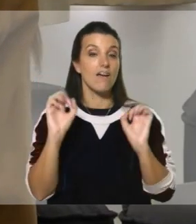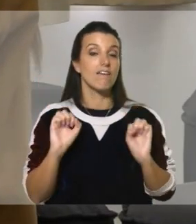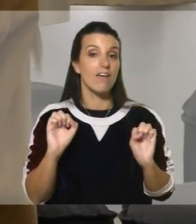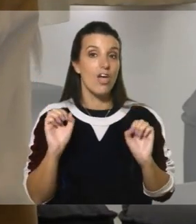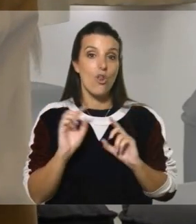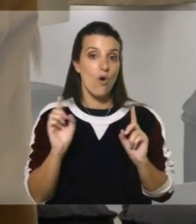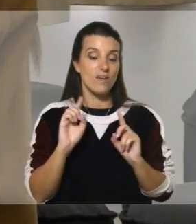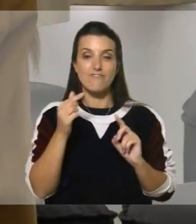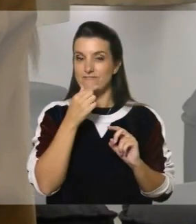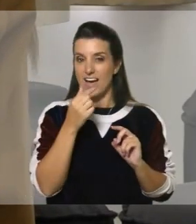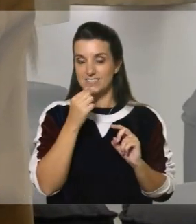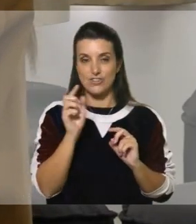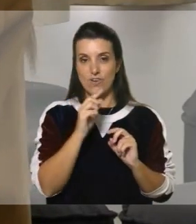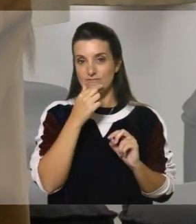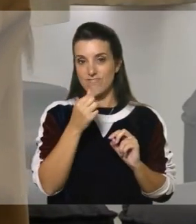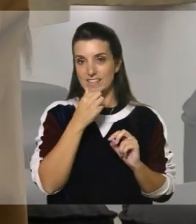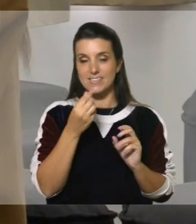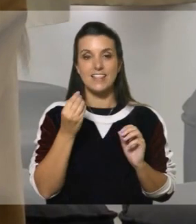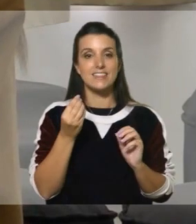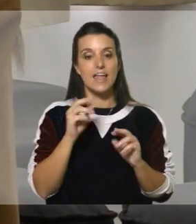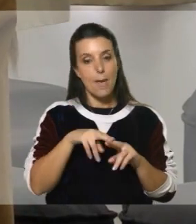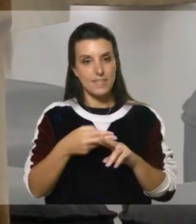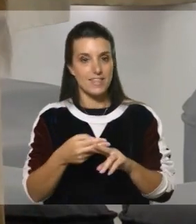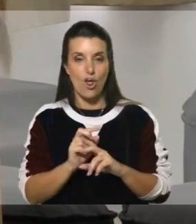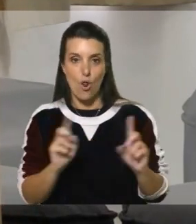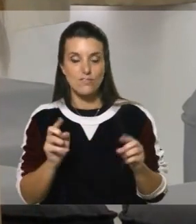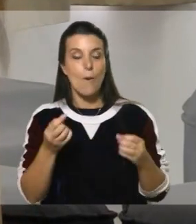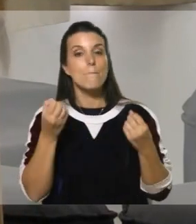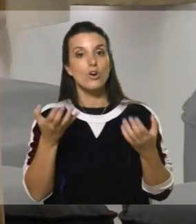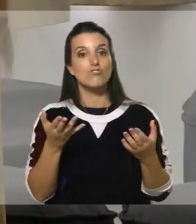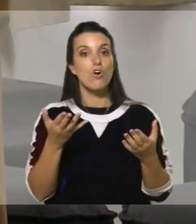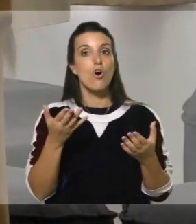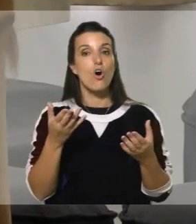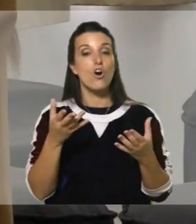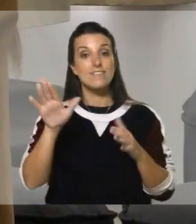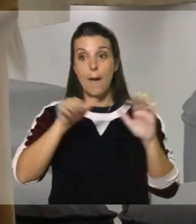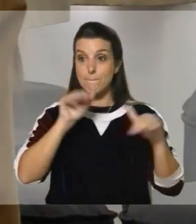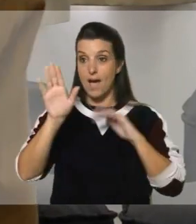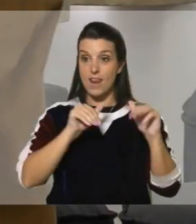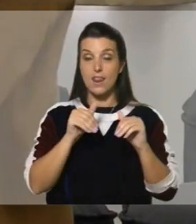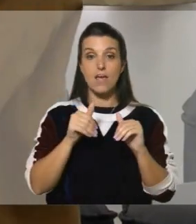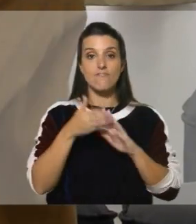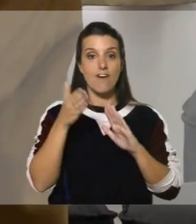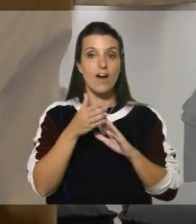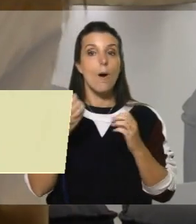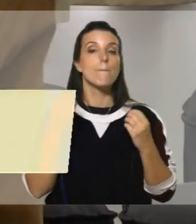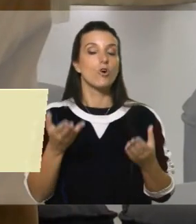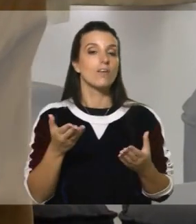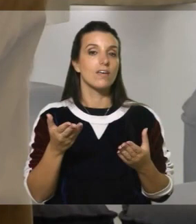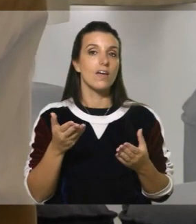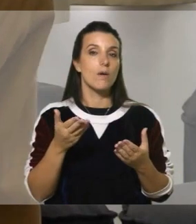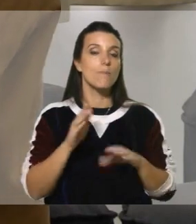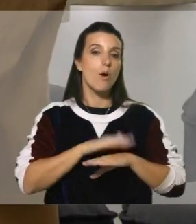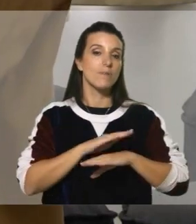que no es tan fácil de repetir por lo tanto por eso que los convocamos para que vayan porque es una